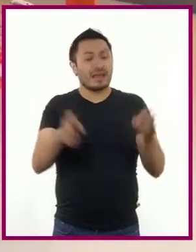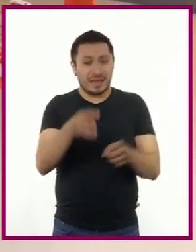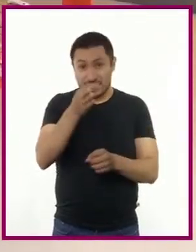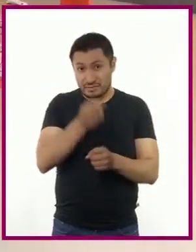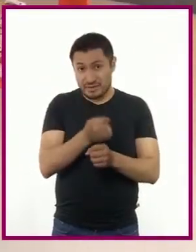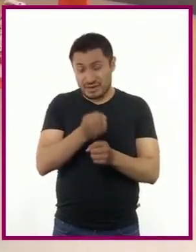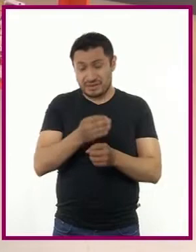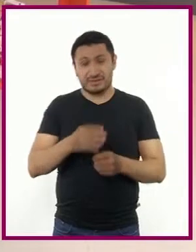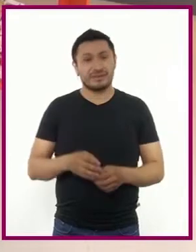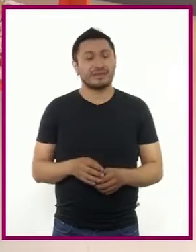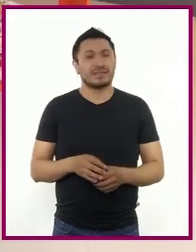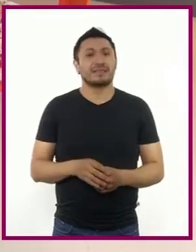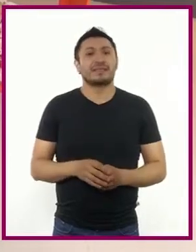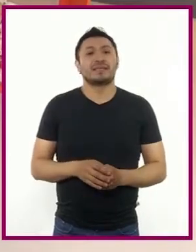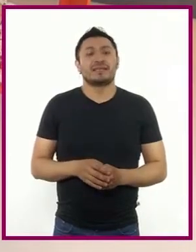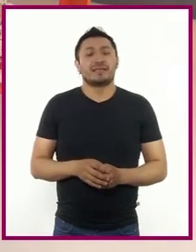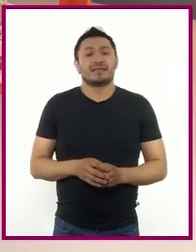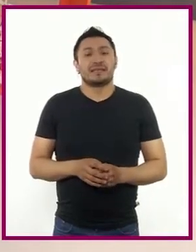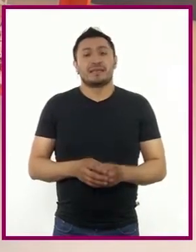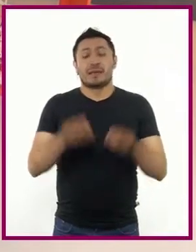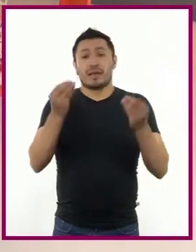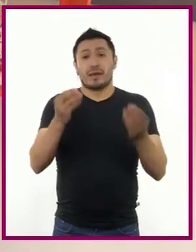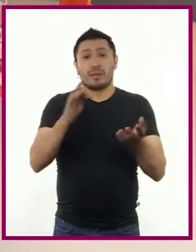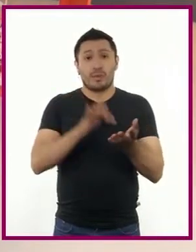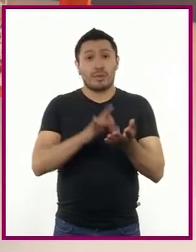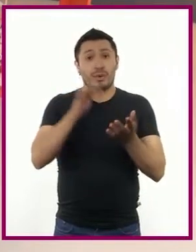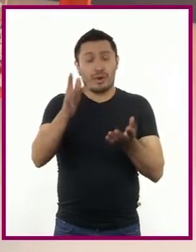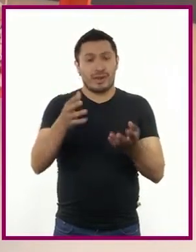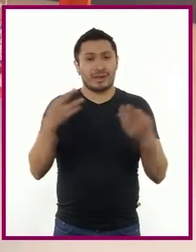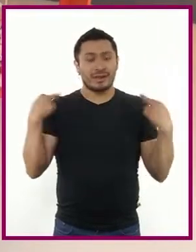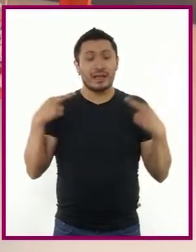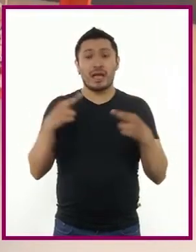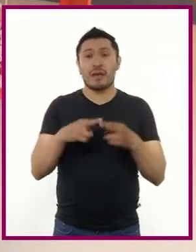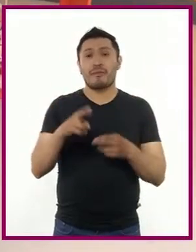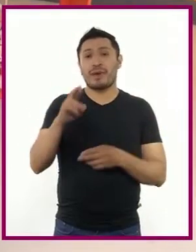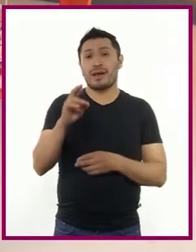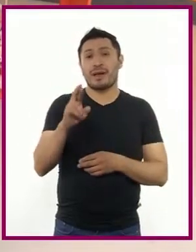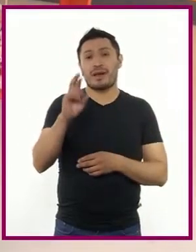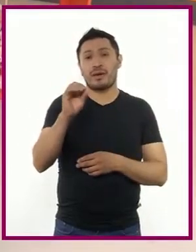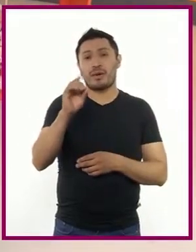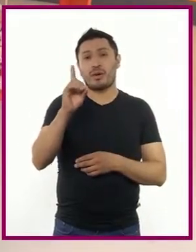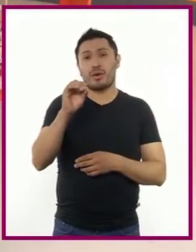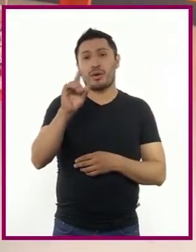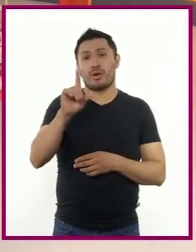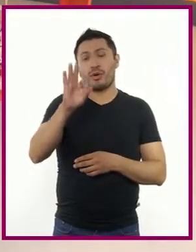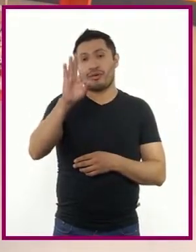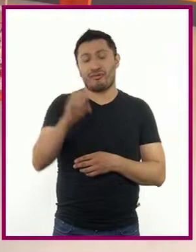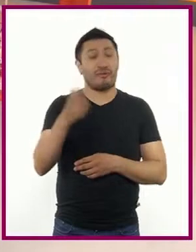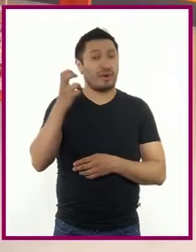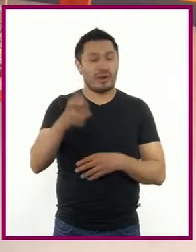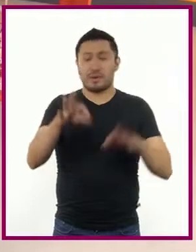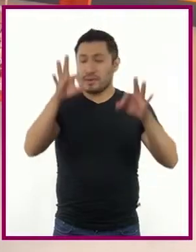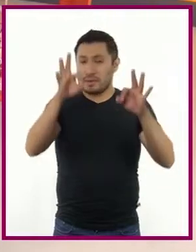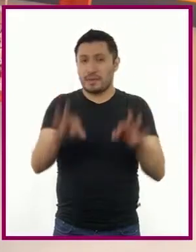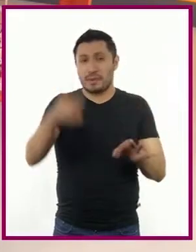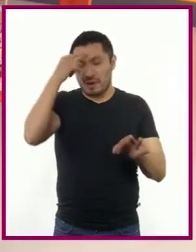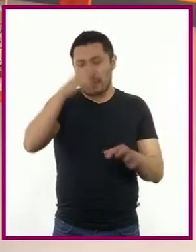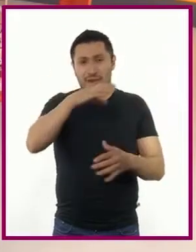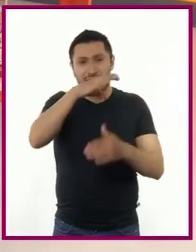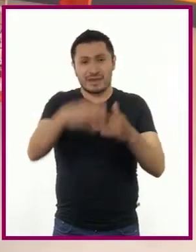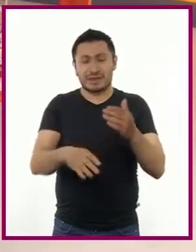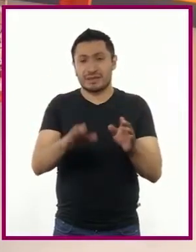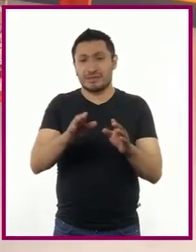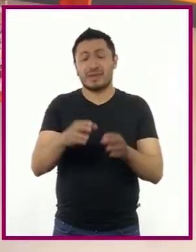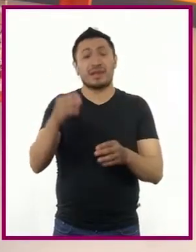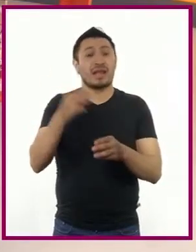trabajando. Muchas gracias, maestro Rodolfo. Excelente. Con esto será suficiente para concluir el material que presentaremos